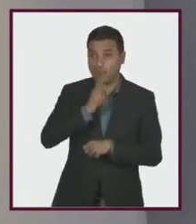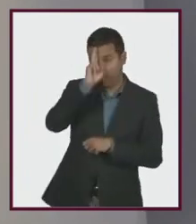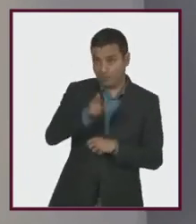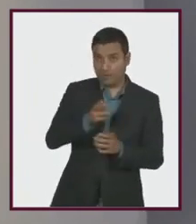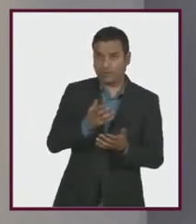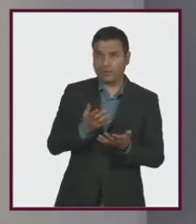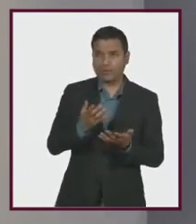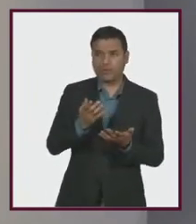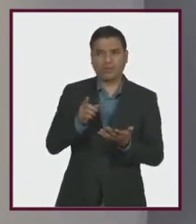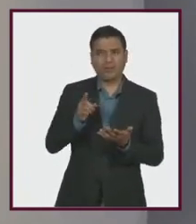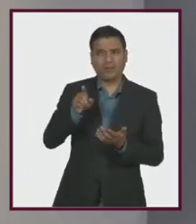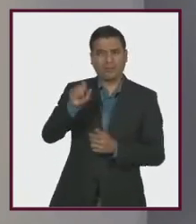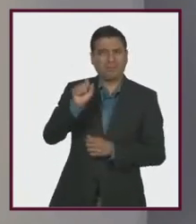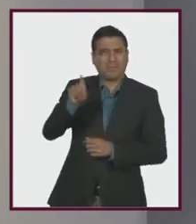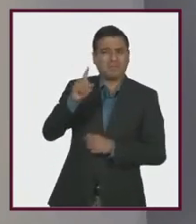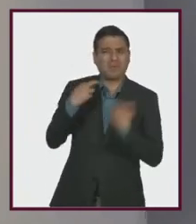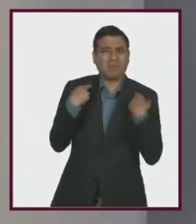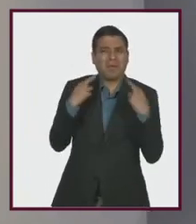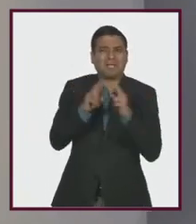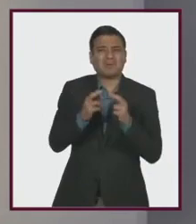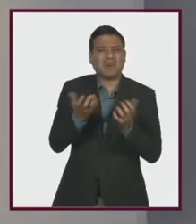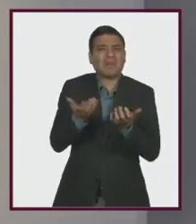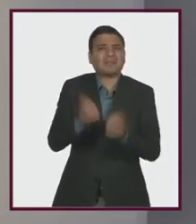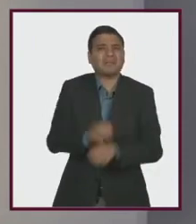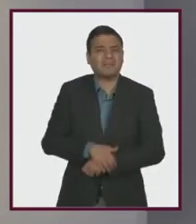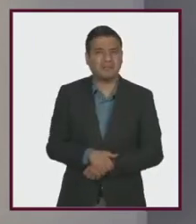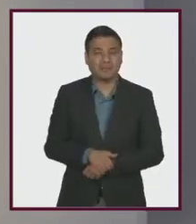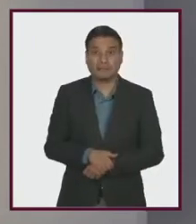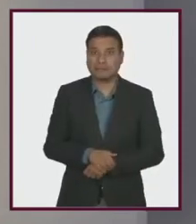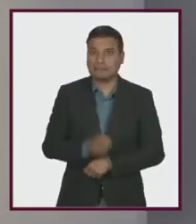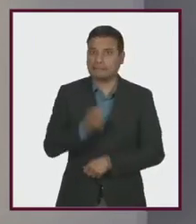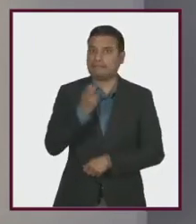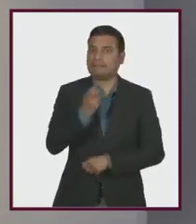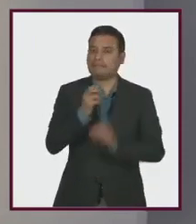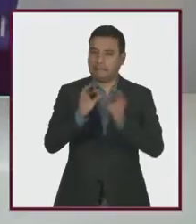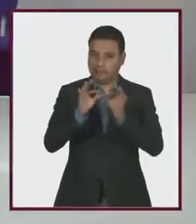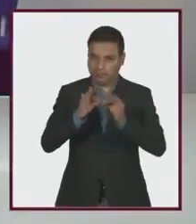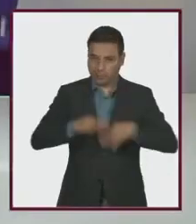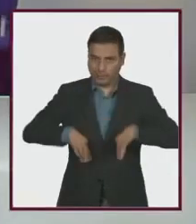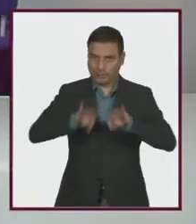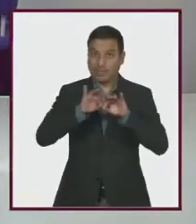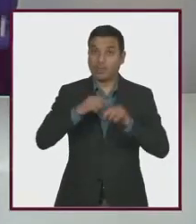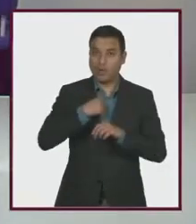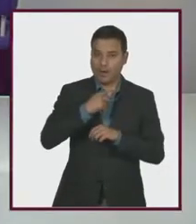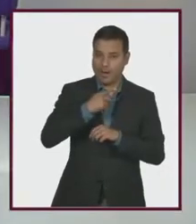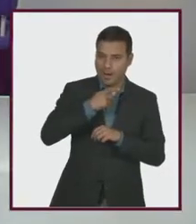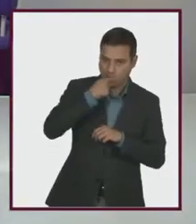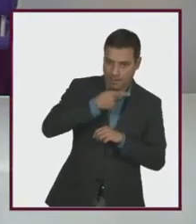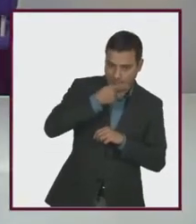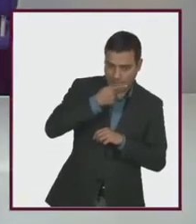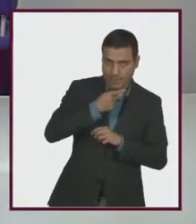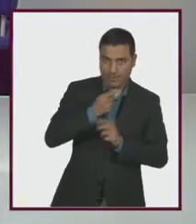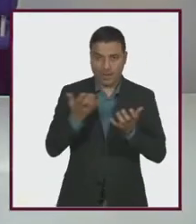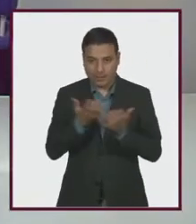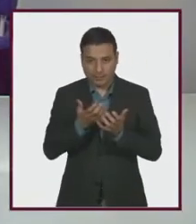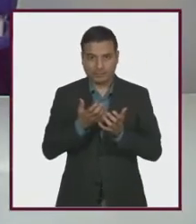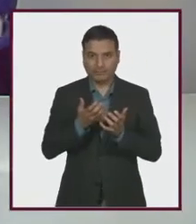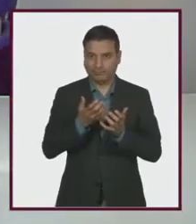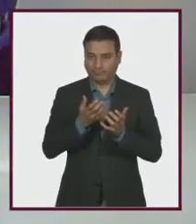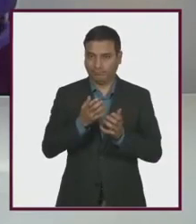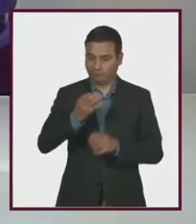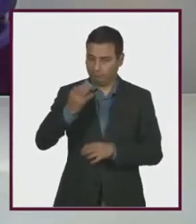hacerlo. Eso es importantísimo. Tener una coherencia, una congruencia. Sí, claro. No Así